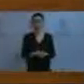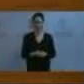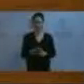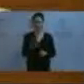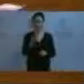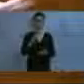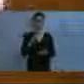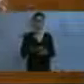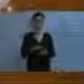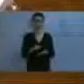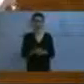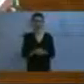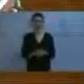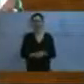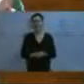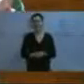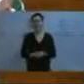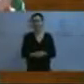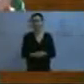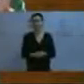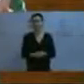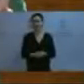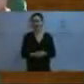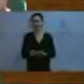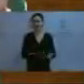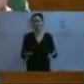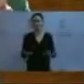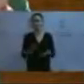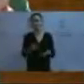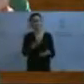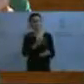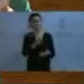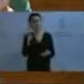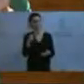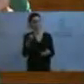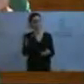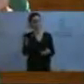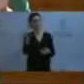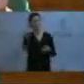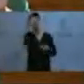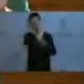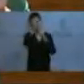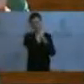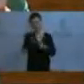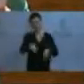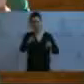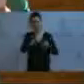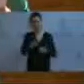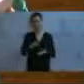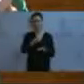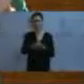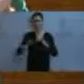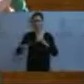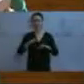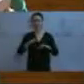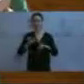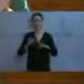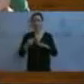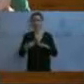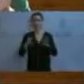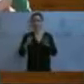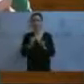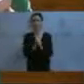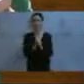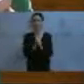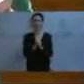12. Y, señor presidente, yo creo que es necesario replantear las políticas activas de empleo. ¿Y en qué sentido se lo digo?